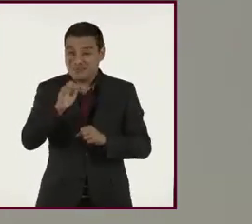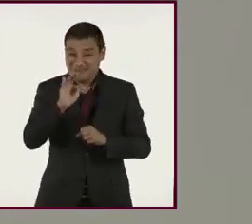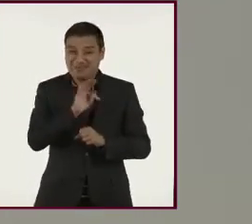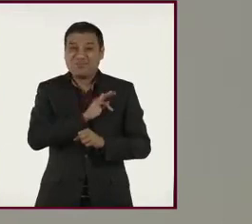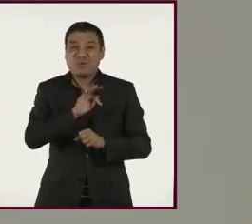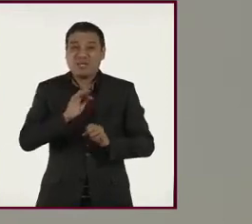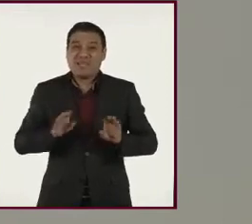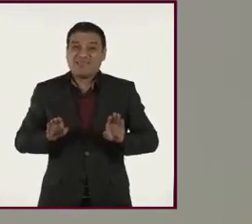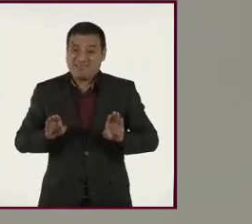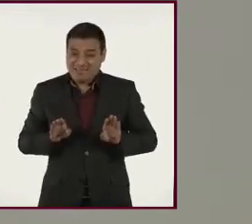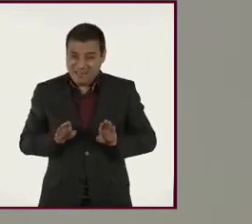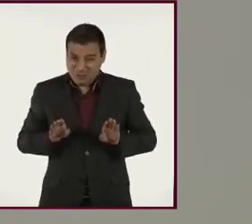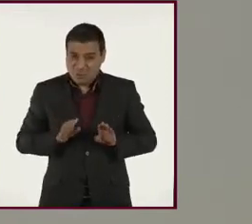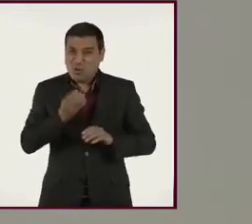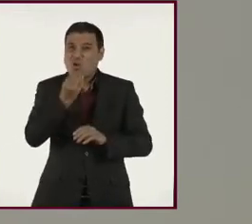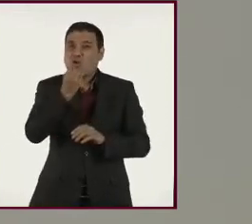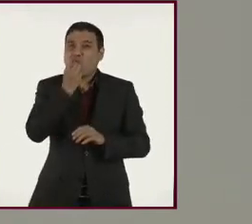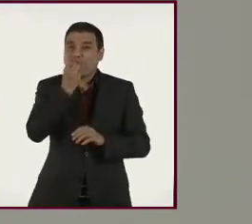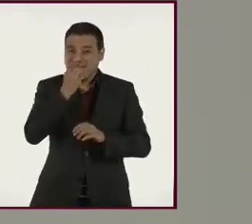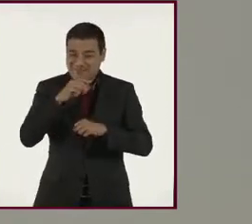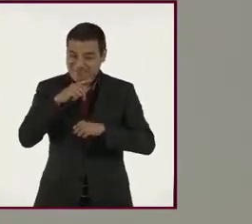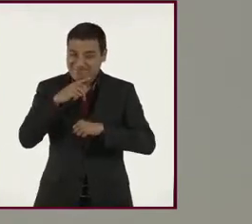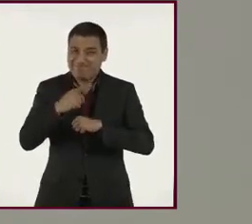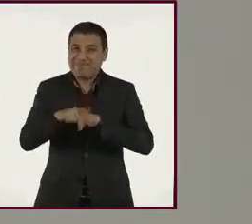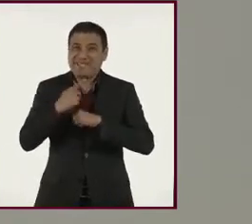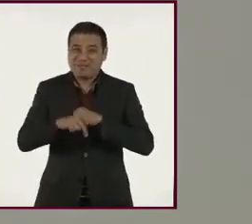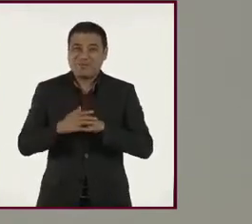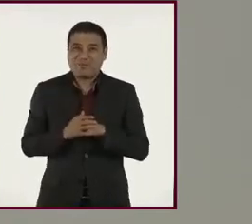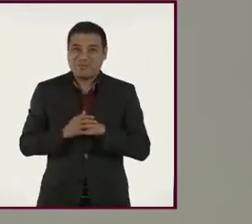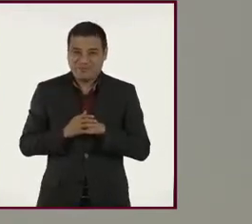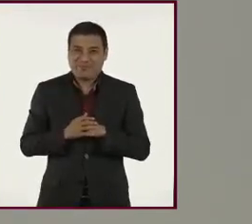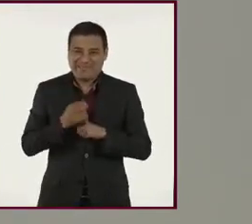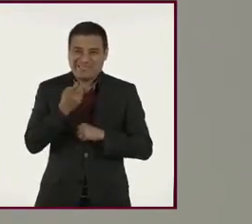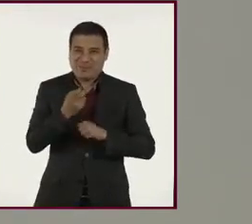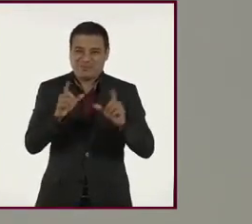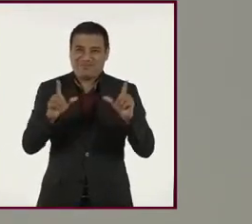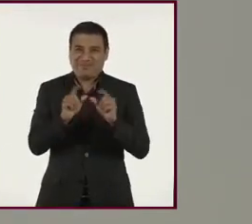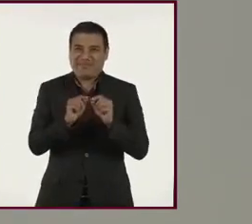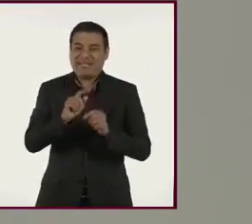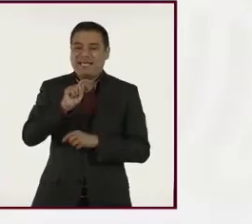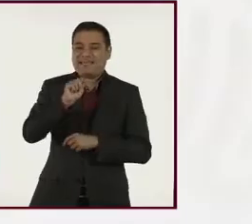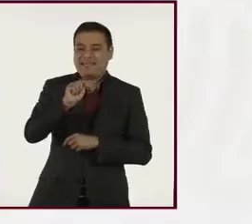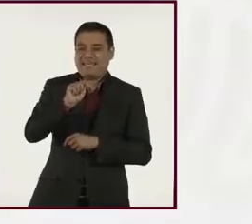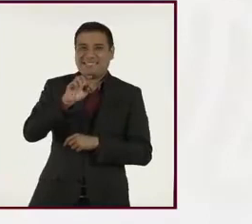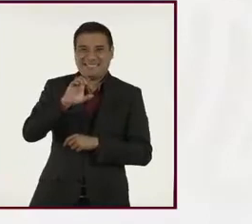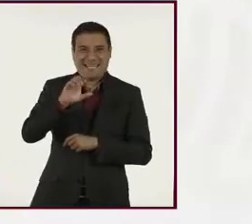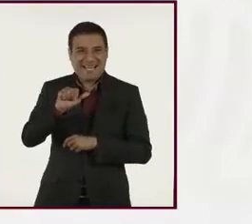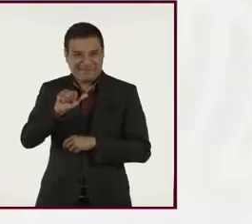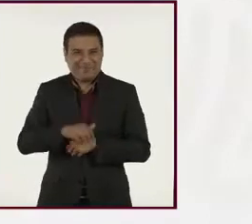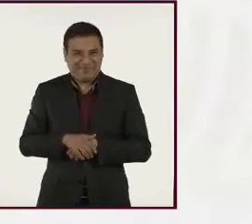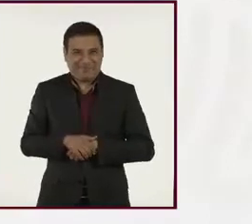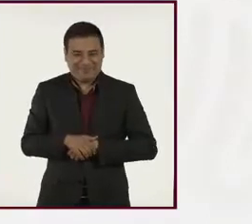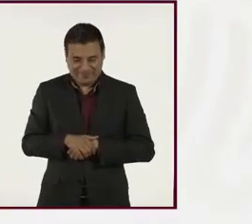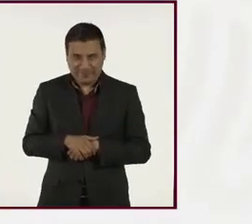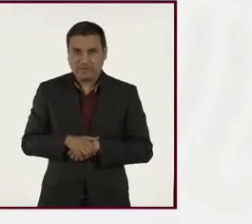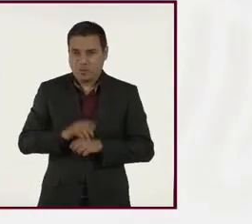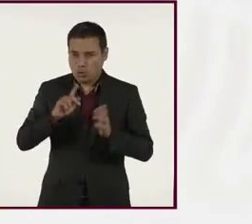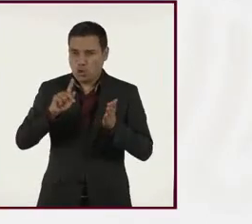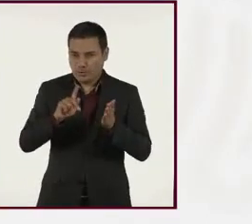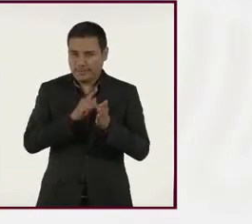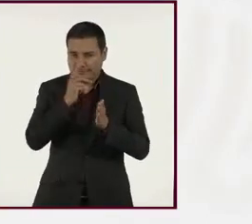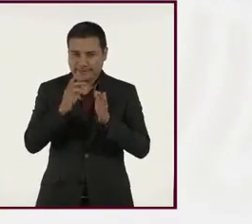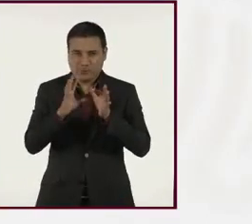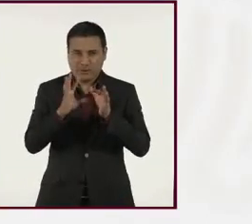alimentaria. Y bueno, hemos hablado mucho sobre estos TCAs o trastornos de la conducta alimentaria, pero es importante retomar el concepto.